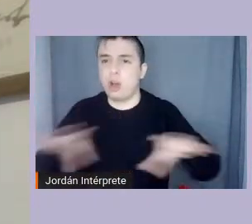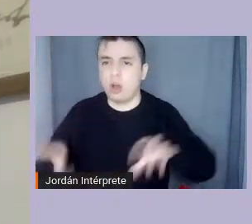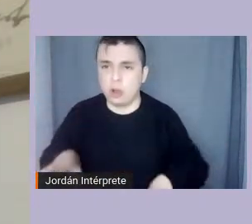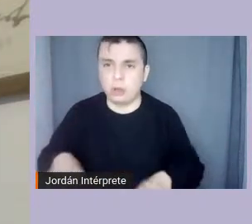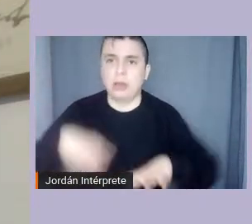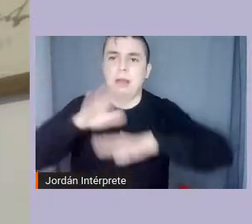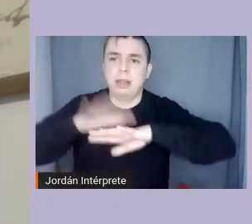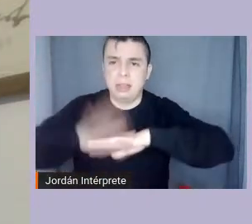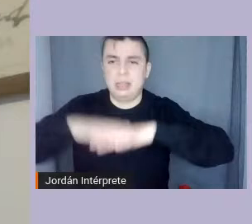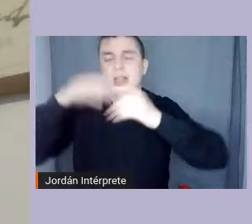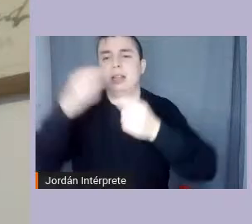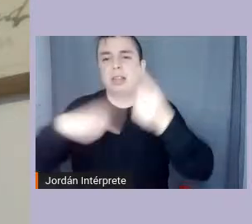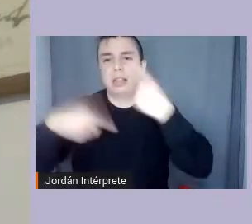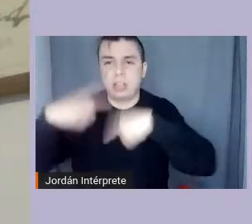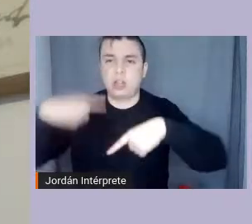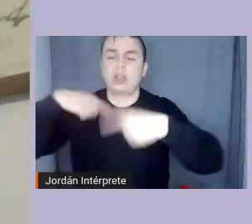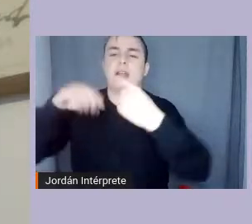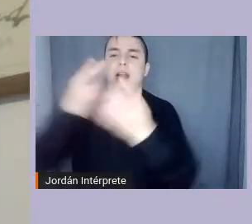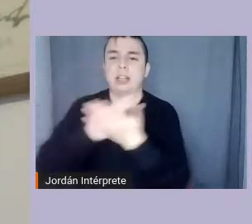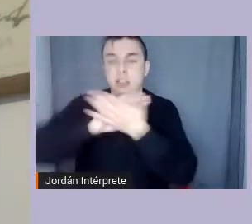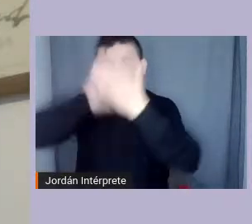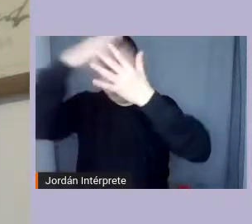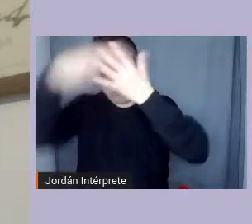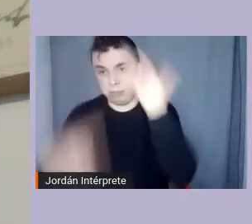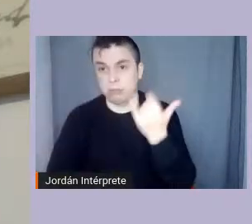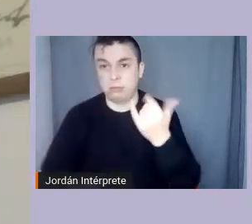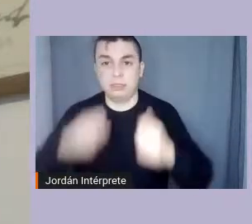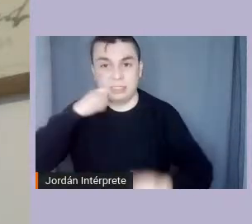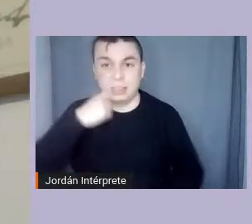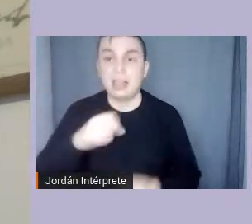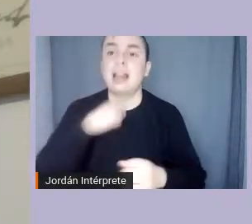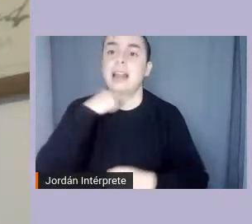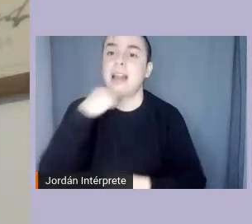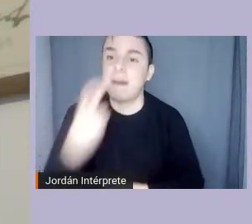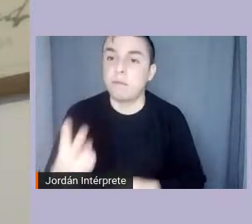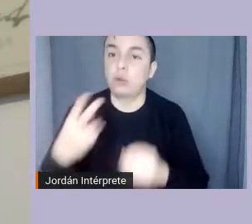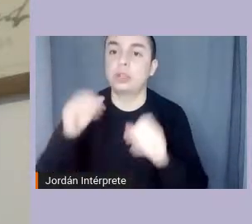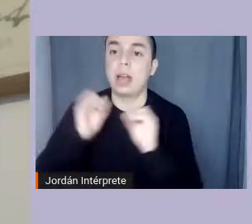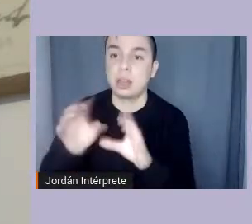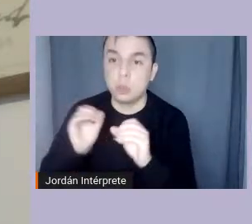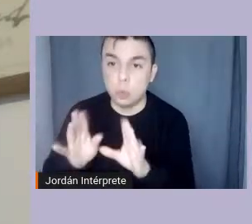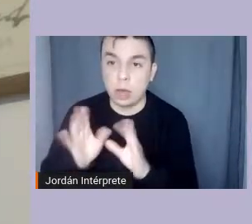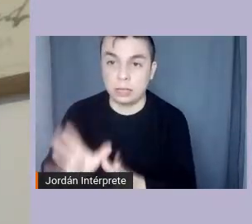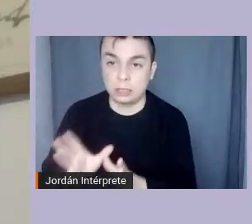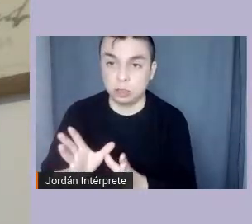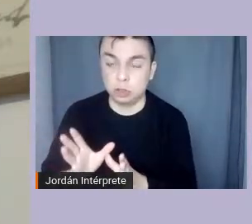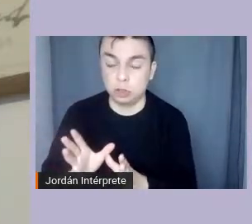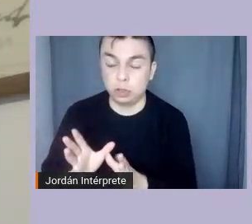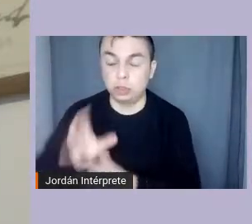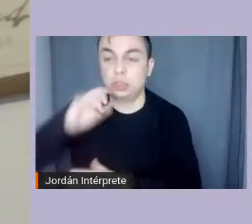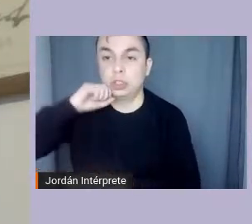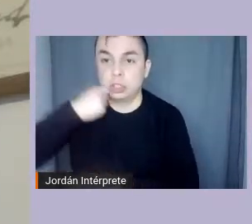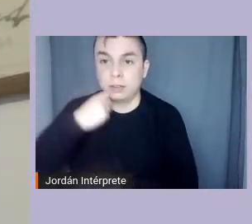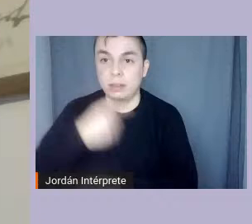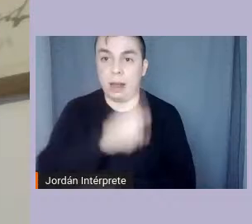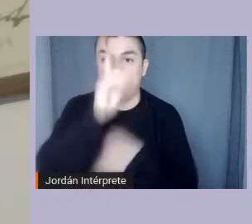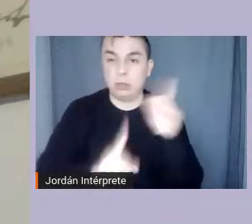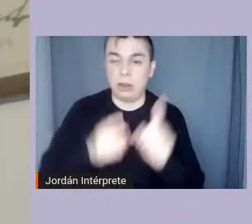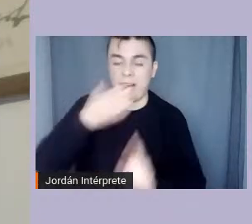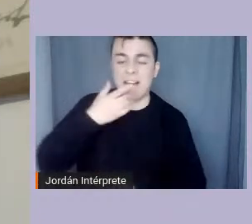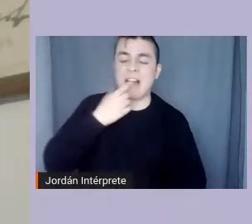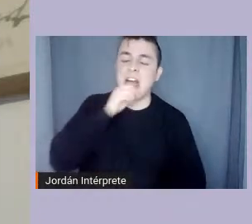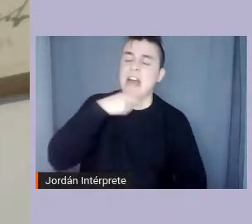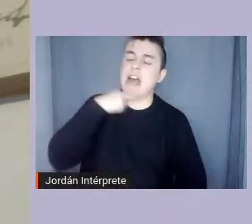se educa. Nadie es desafinado. Todos podemos cantar y cantar. Y